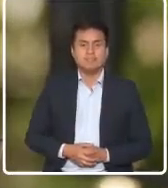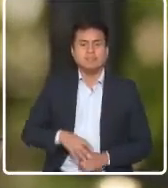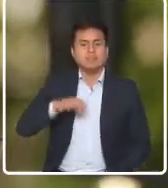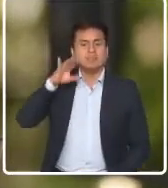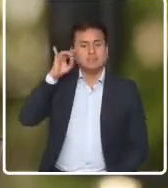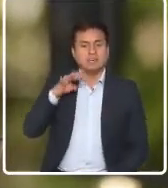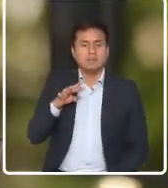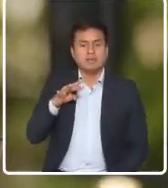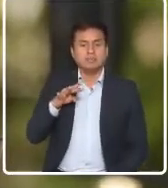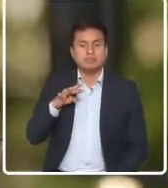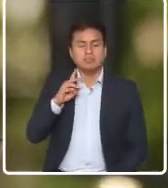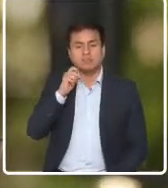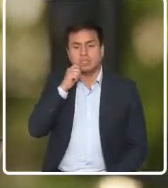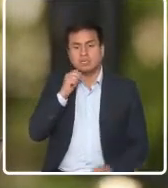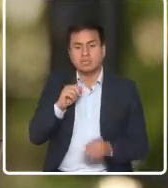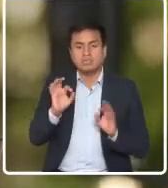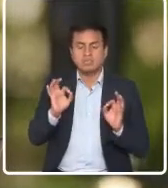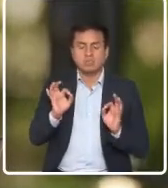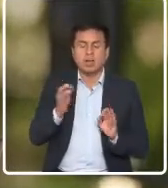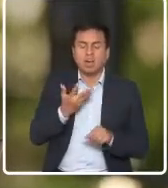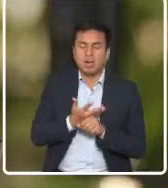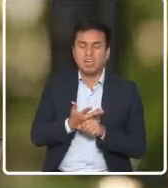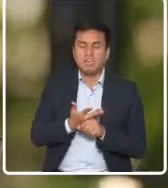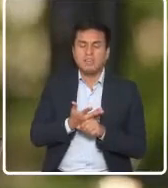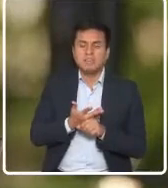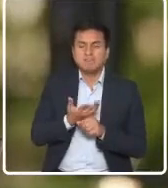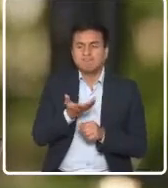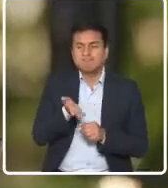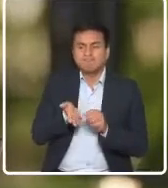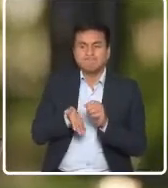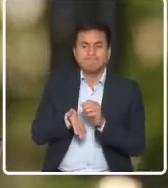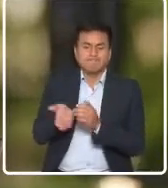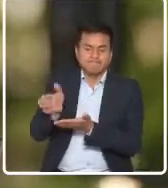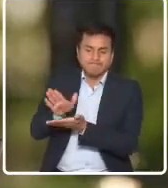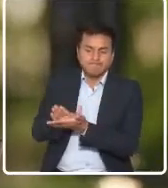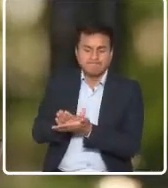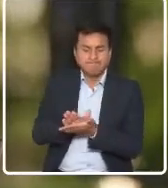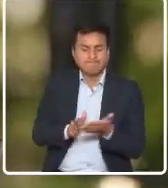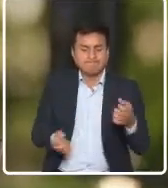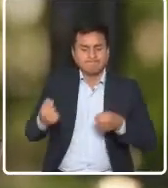Sabemos que nada podrá llenar el vacío que ellos dejaron.